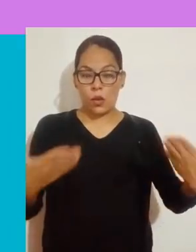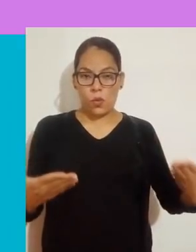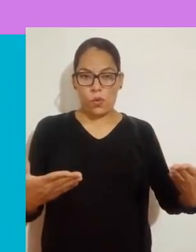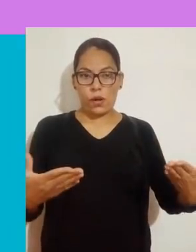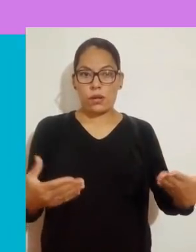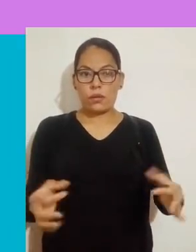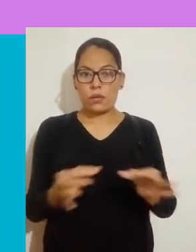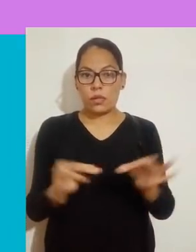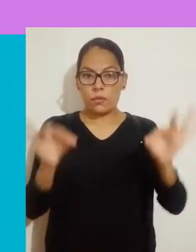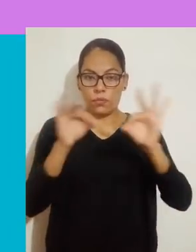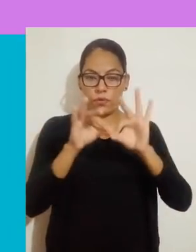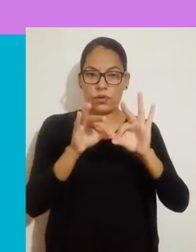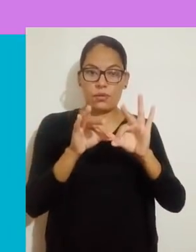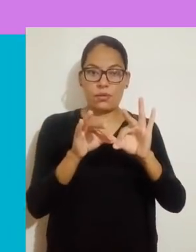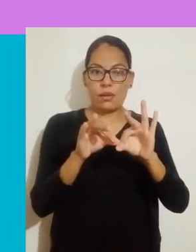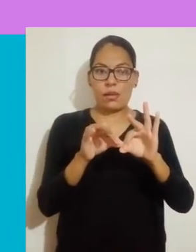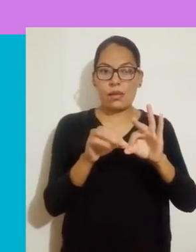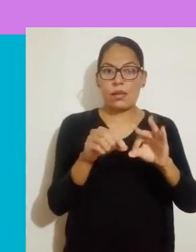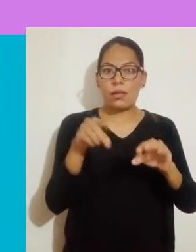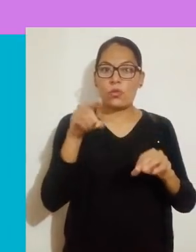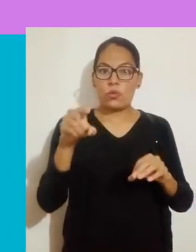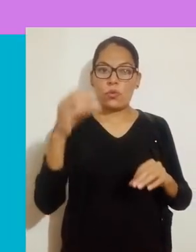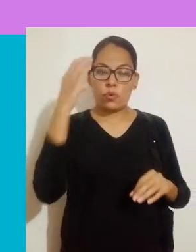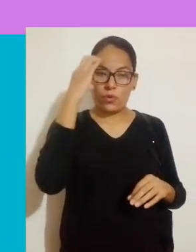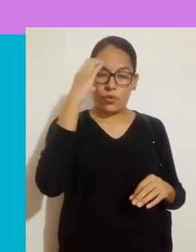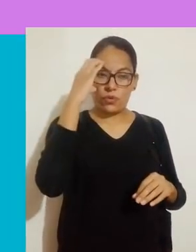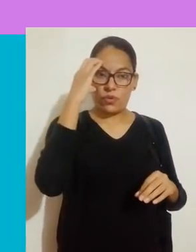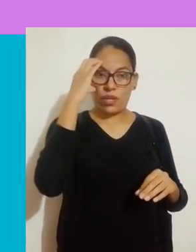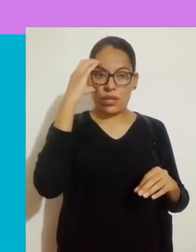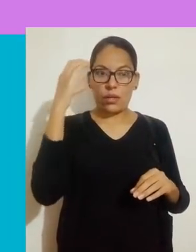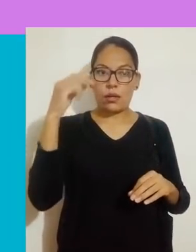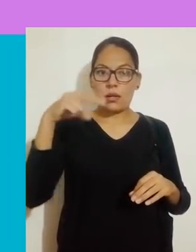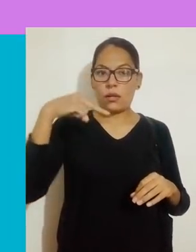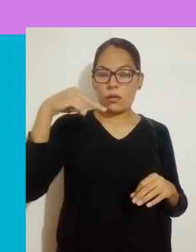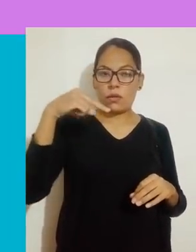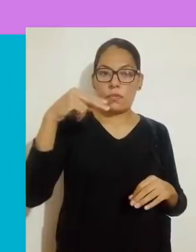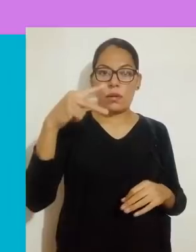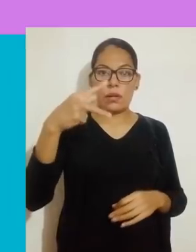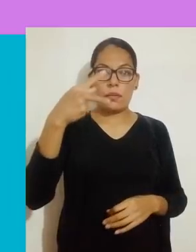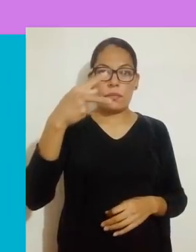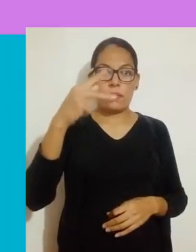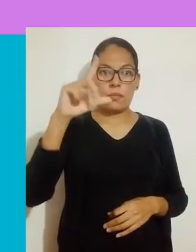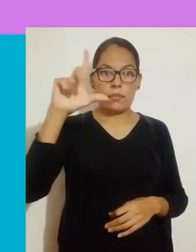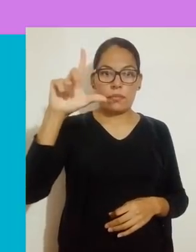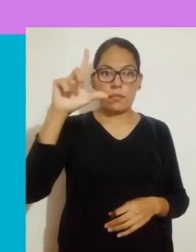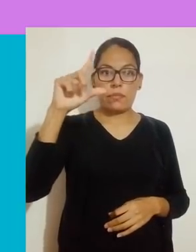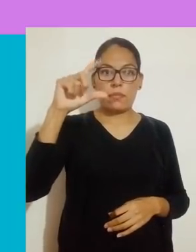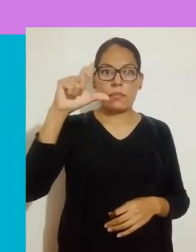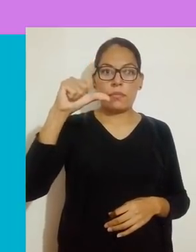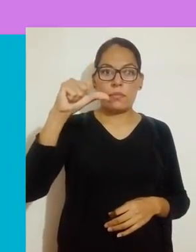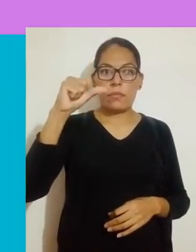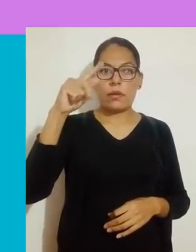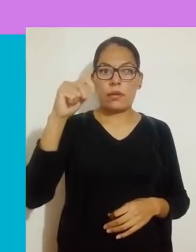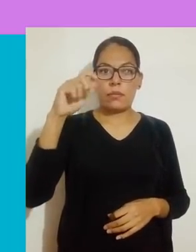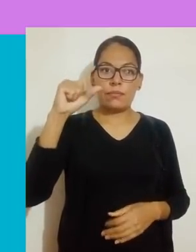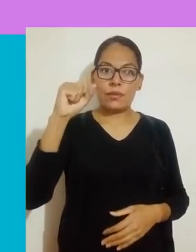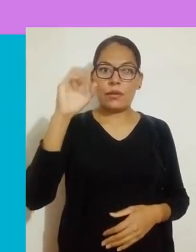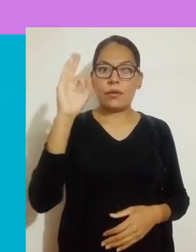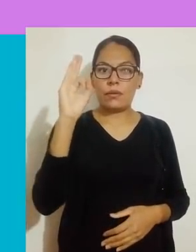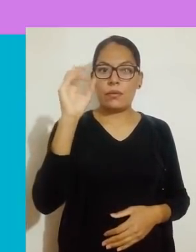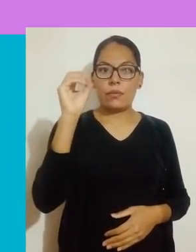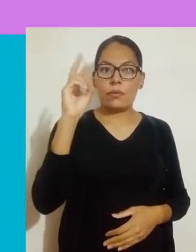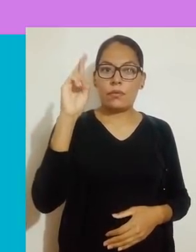Bueno, también es importante que entiendas qué es una plataforma y para qué te sirven.